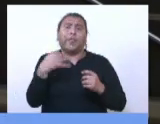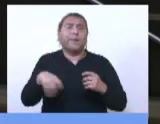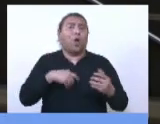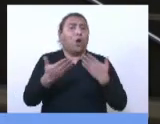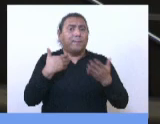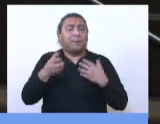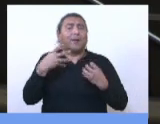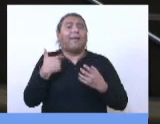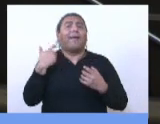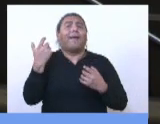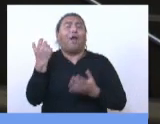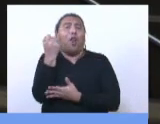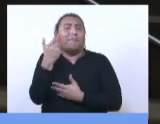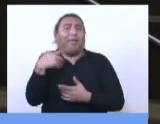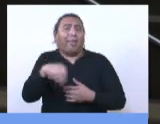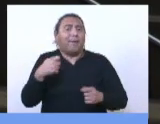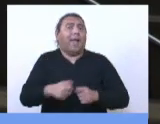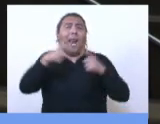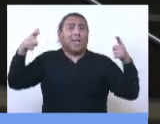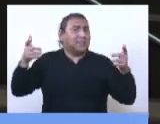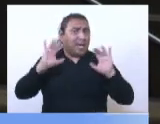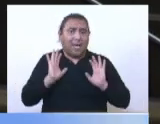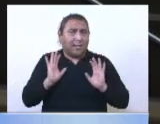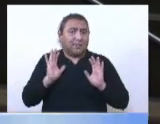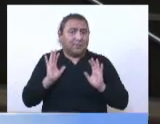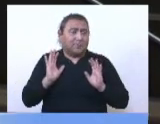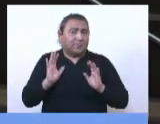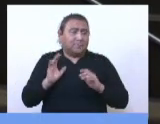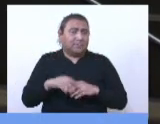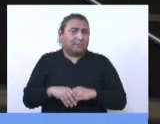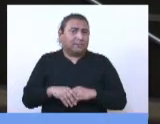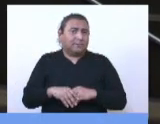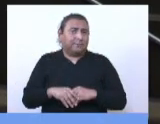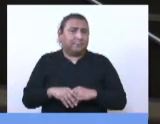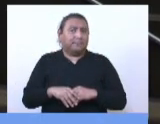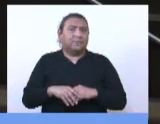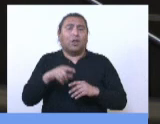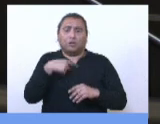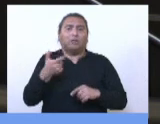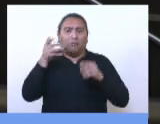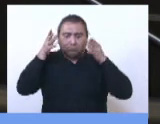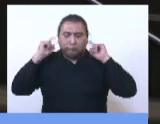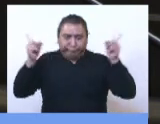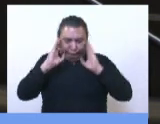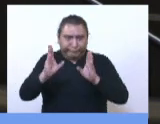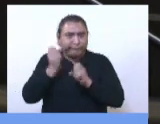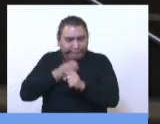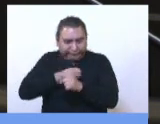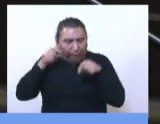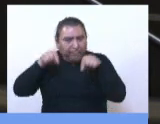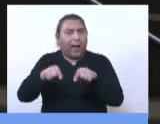hacer crecer la economía del país es el veces la economía del país y estamos en ese trabajo esta ley dice